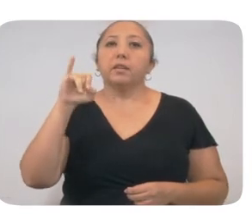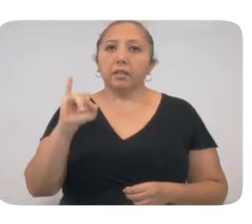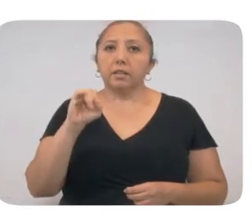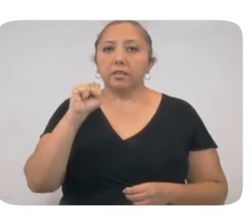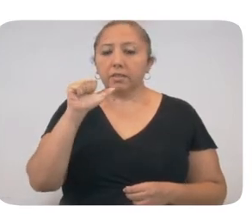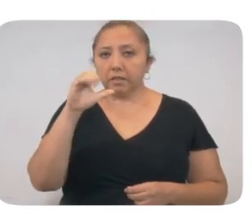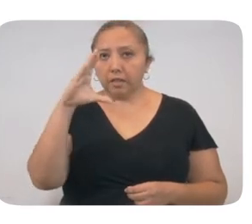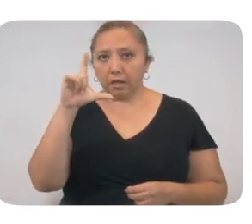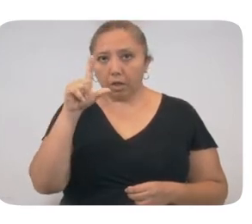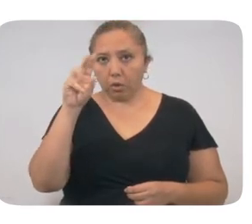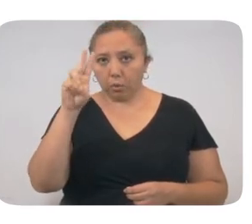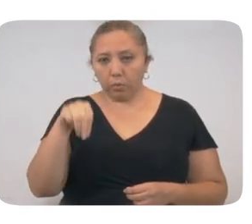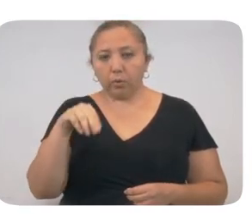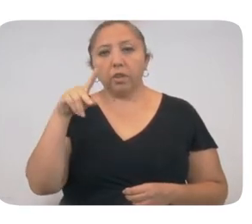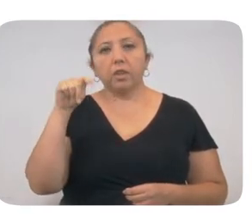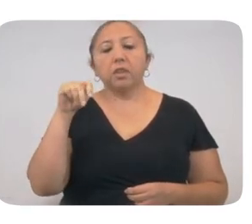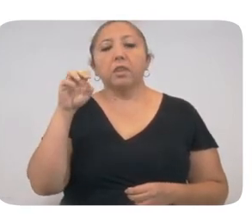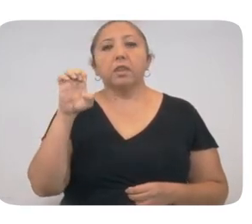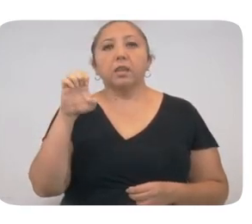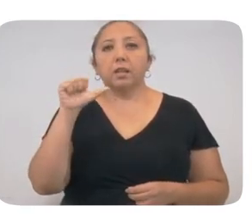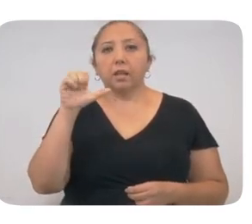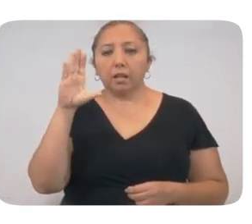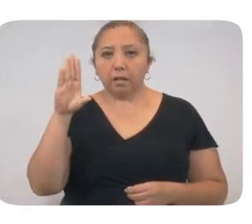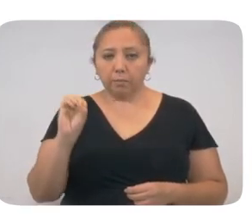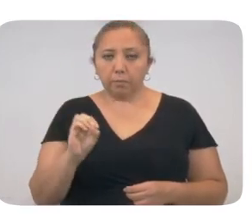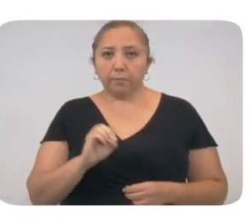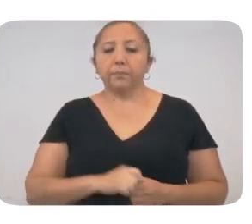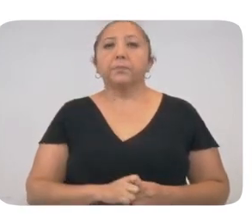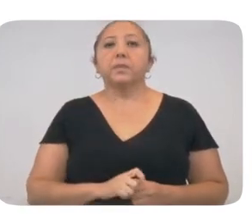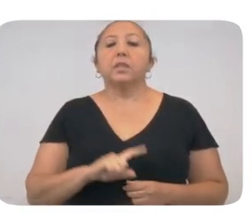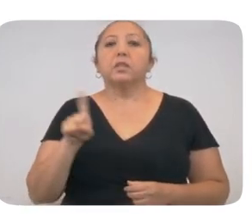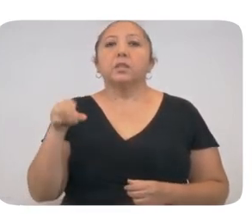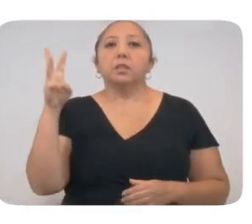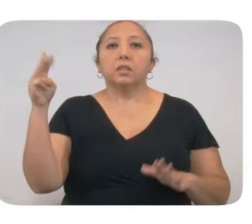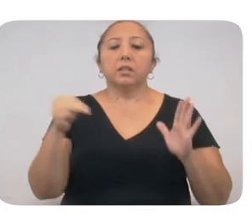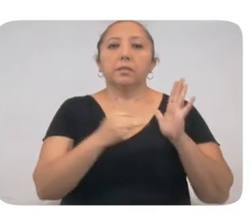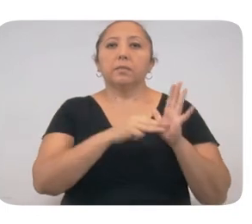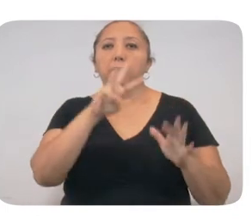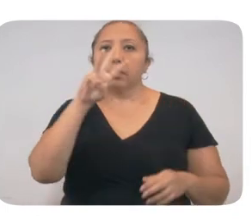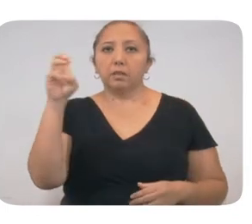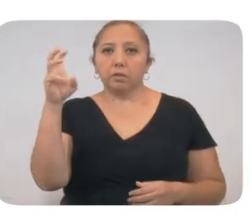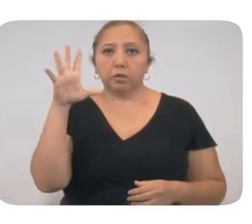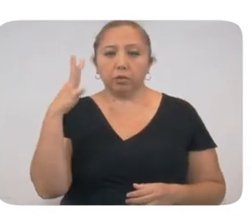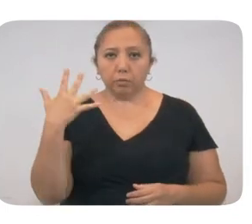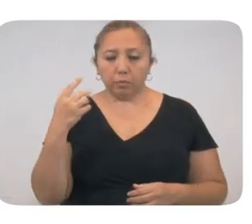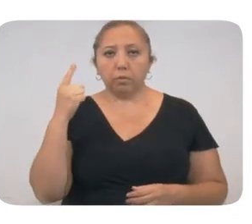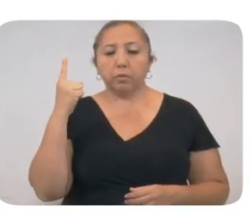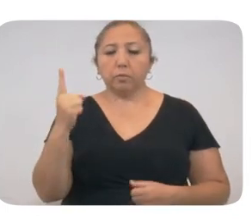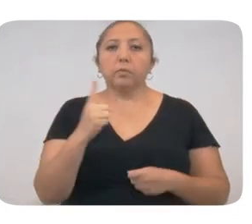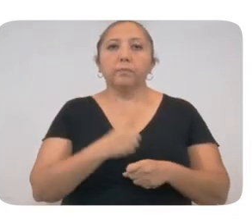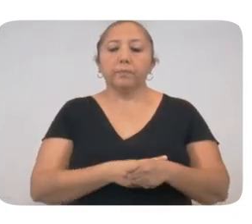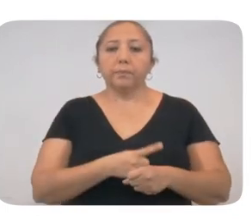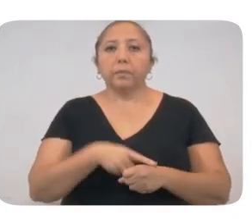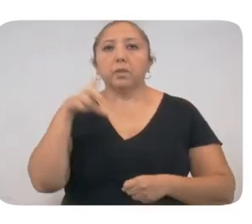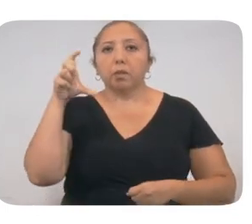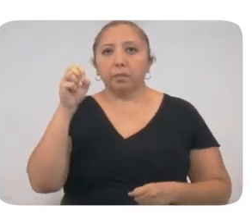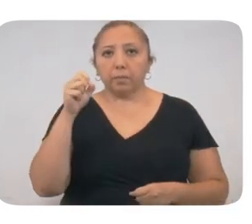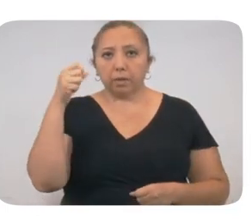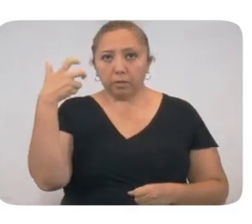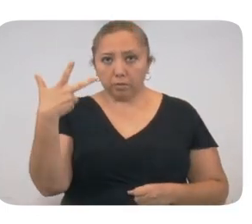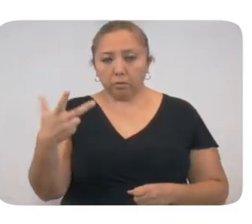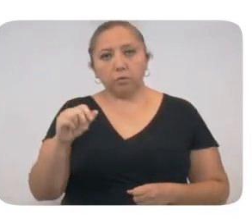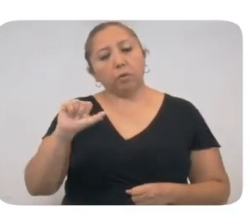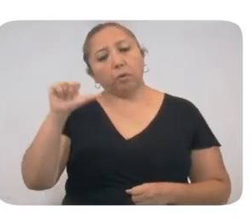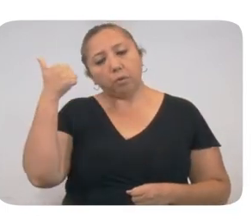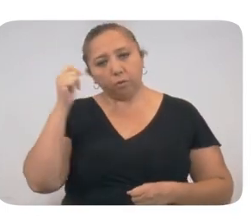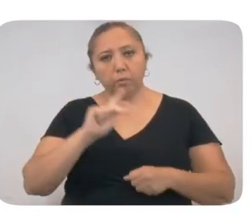Samajil, Teabo y Tecó. En total, ya son 3.351 casos positivos, 28 de los cuales son de otro país